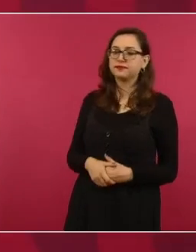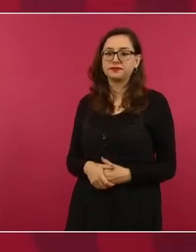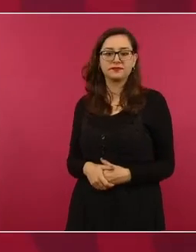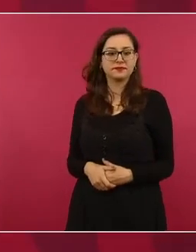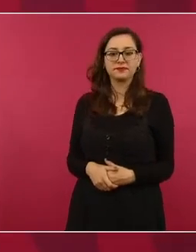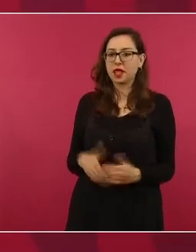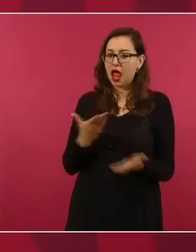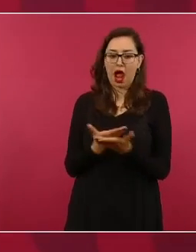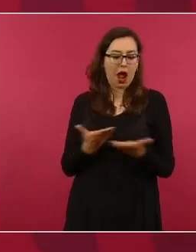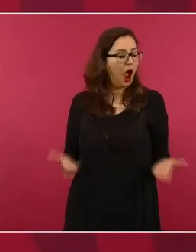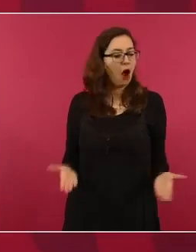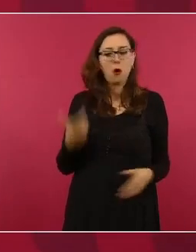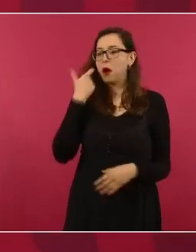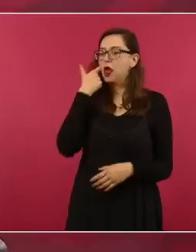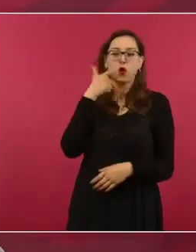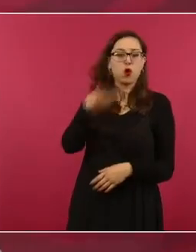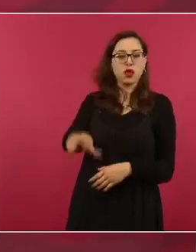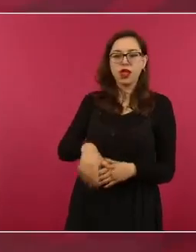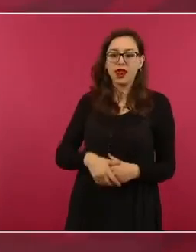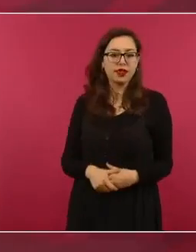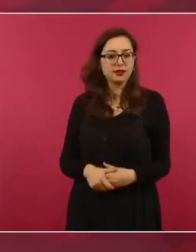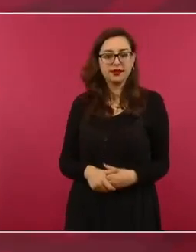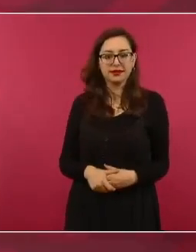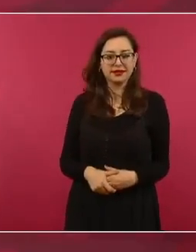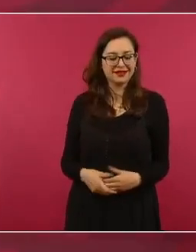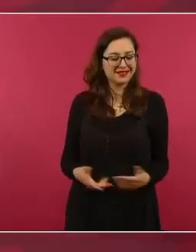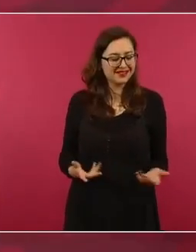ahora se niegan